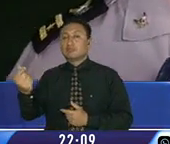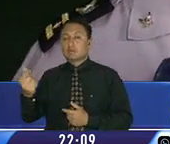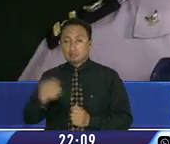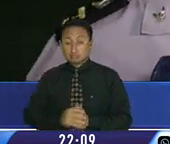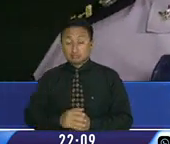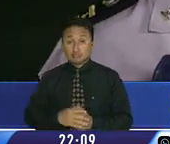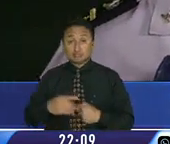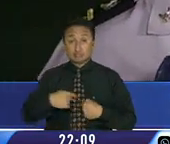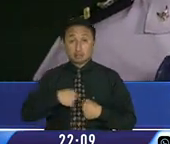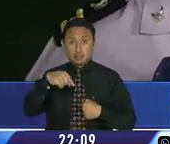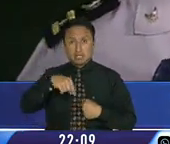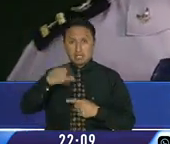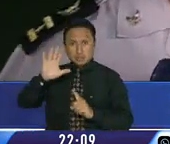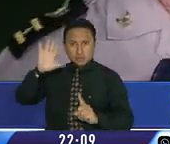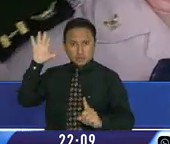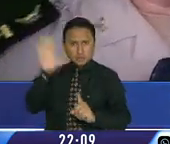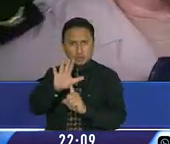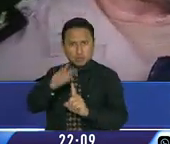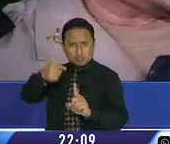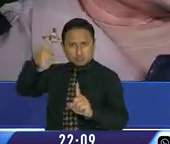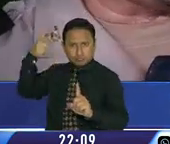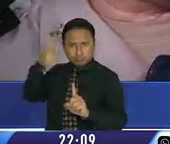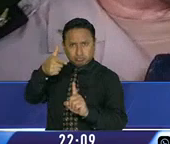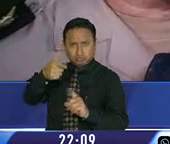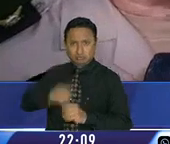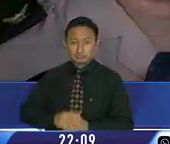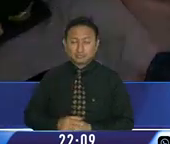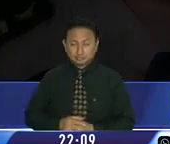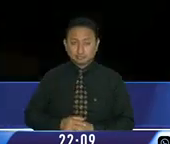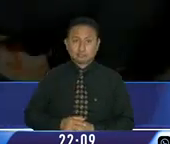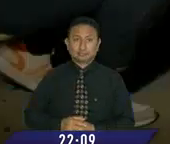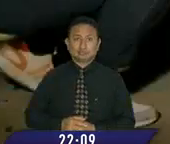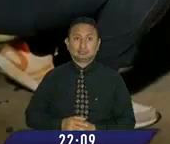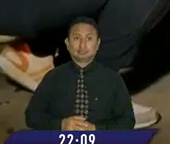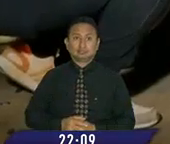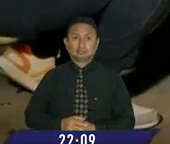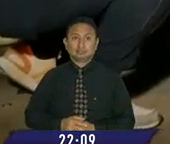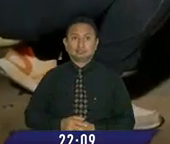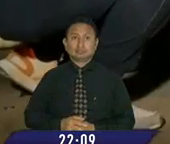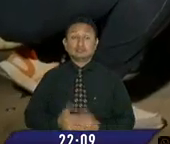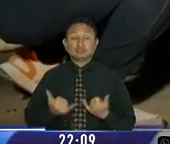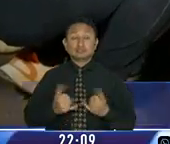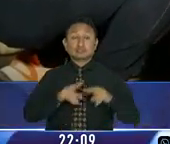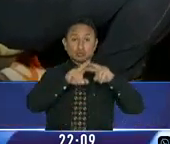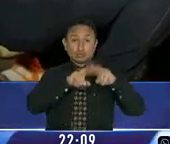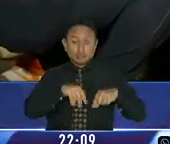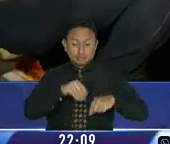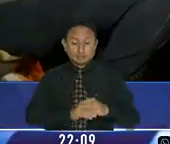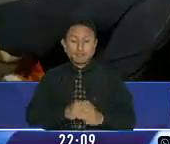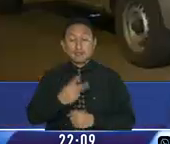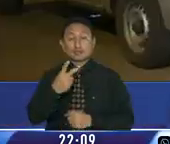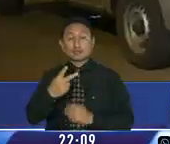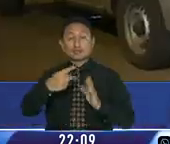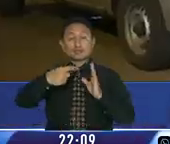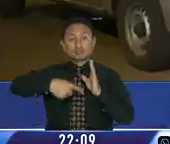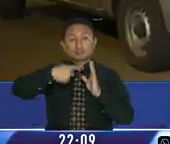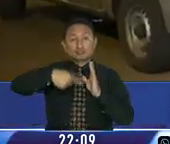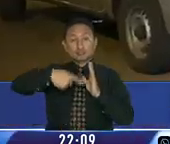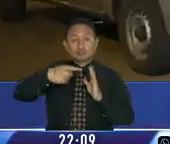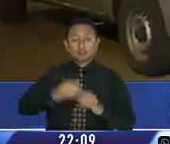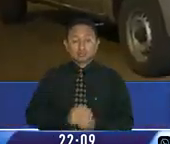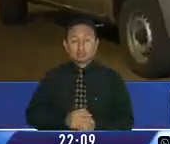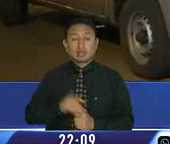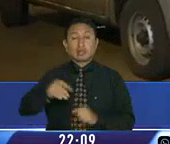la fuerza, la intimidación para el objetivo propuesto. En la redada se decomisó dos motores fuera de borda y una